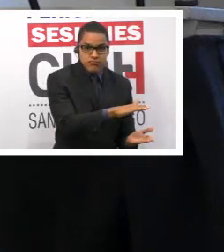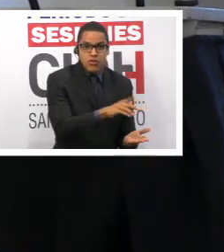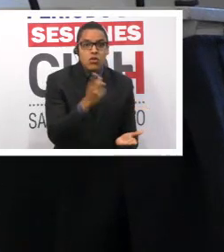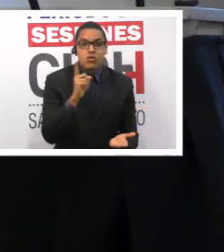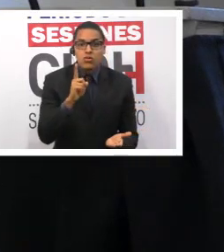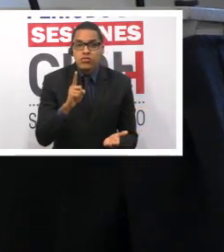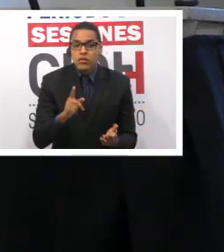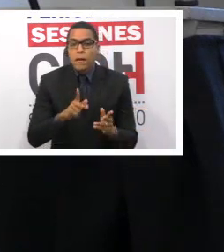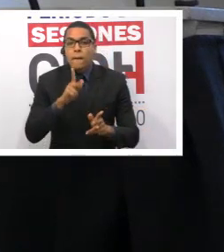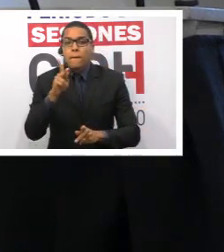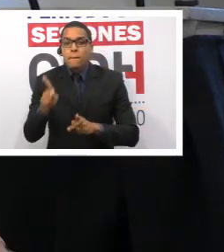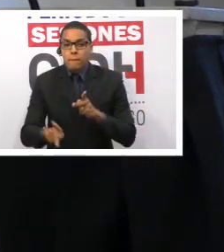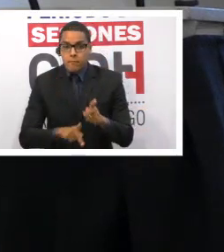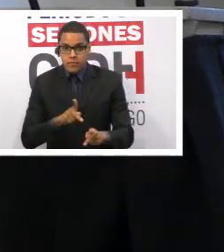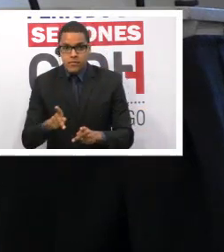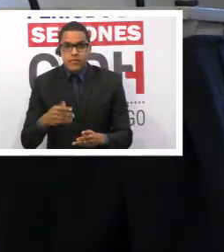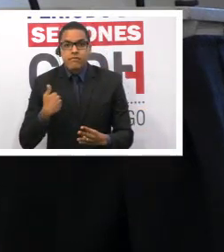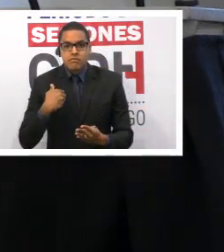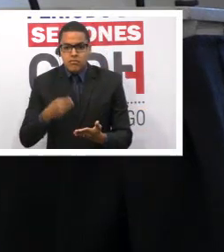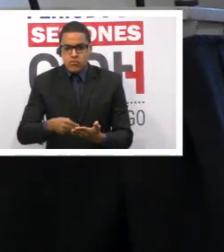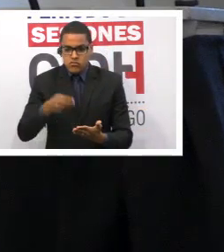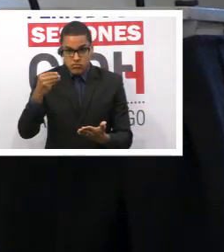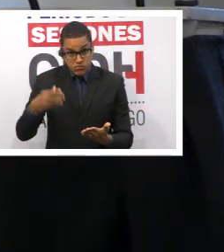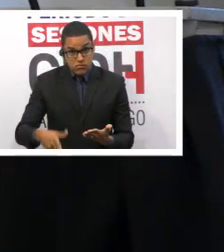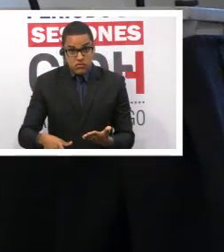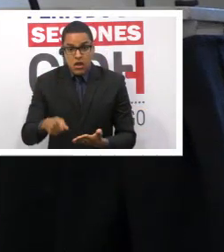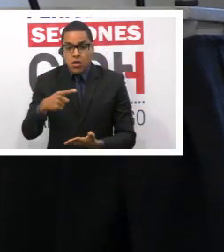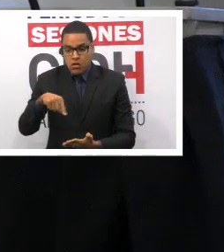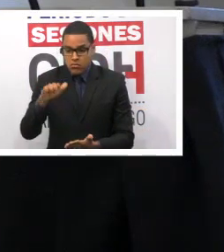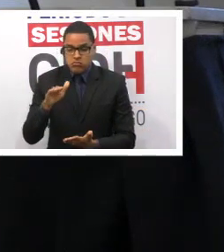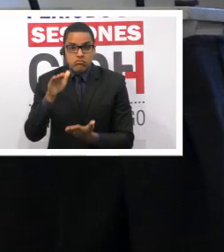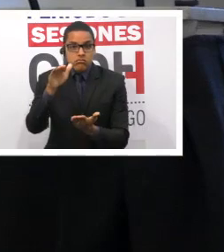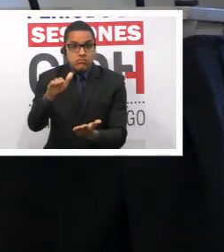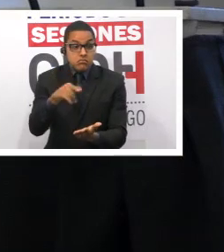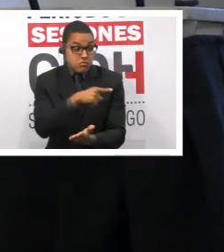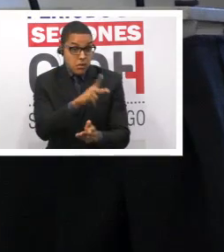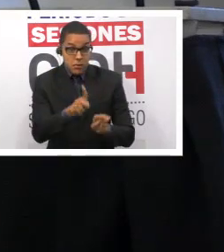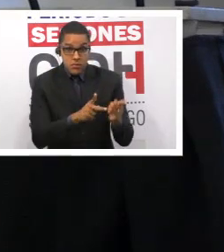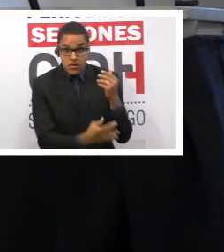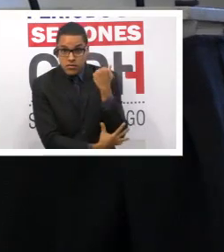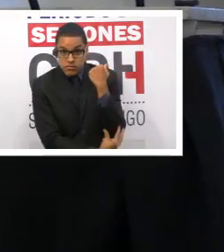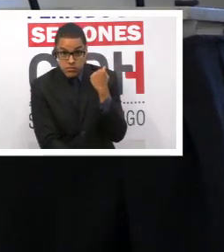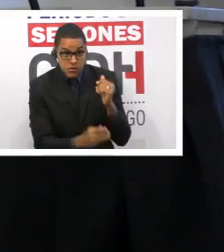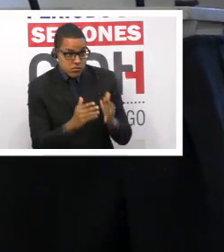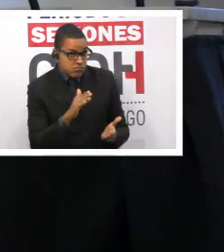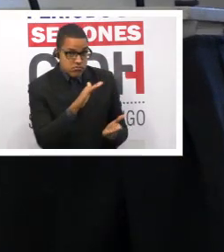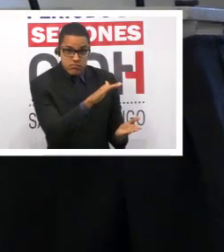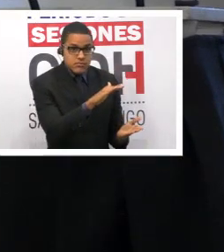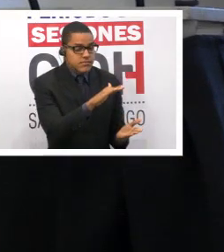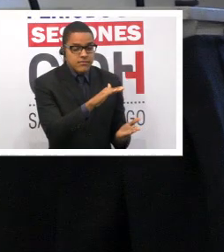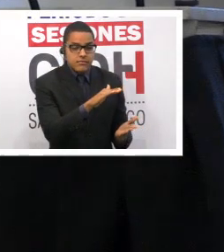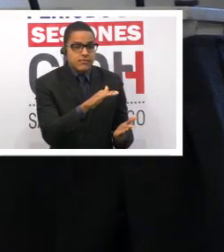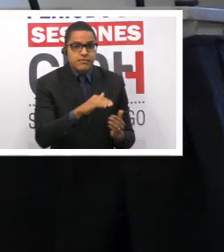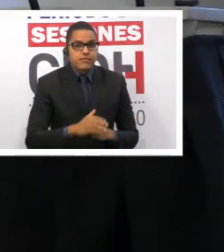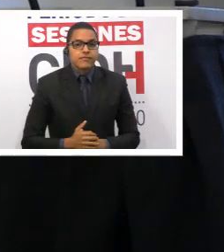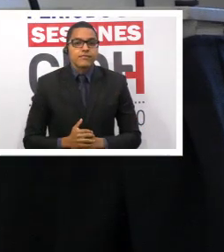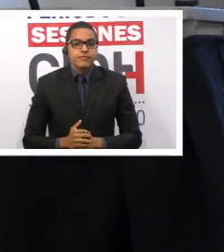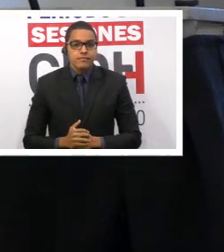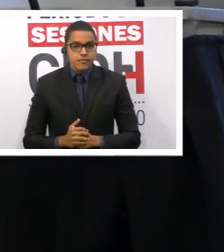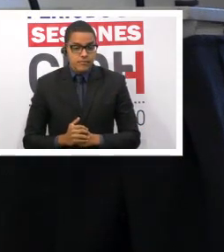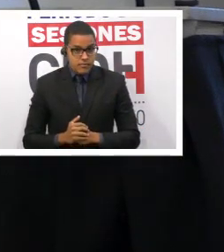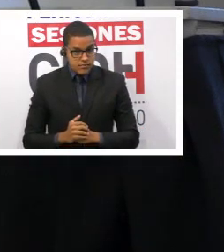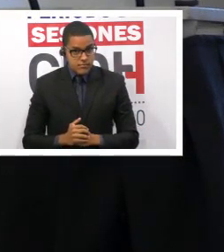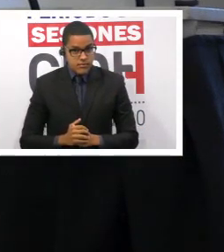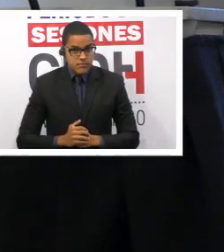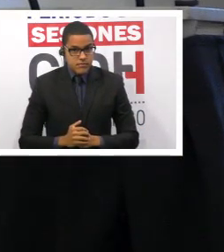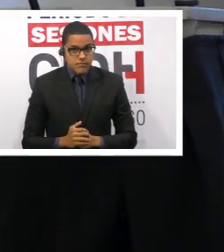fiscal es una política pública y como tal está sujeta a la rendición de cuentas ante los órganos de derechos humanos tal